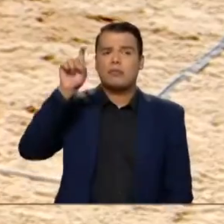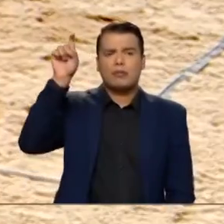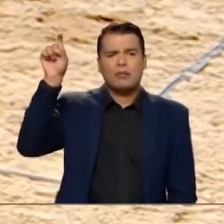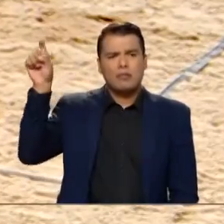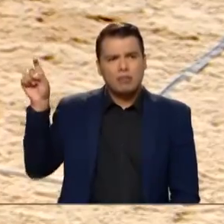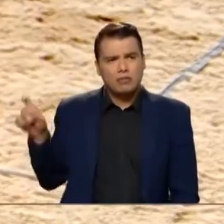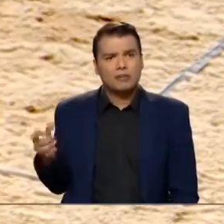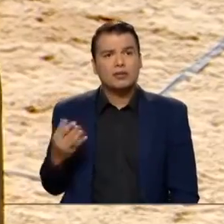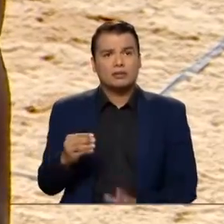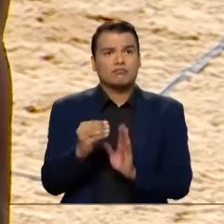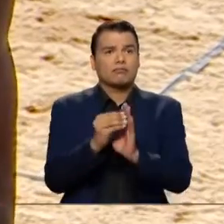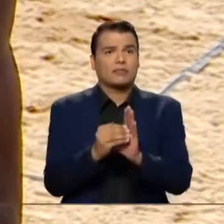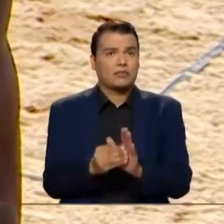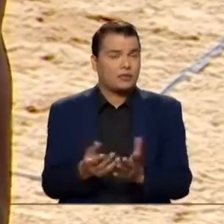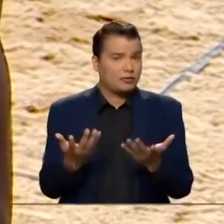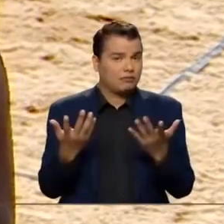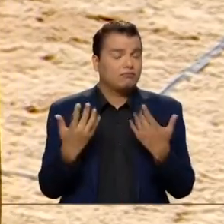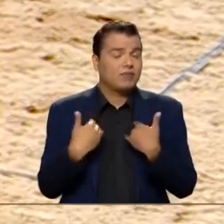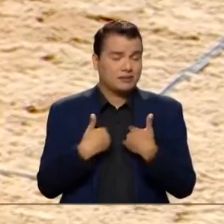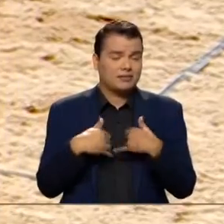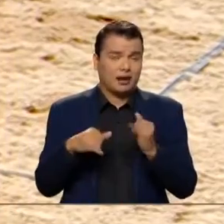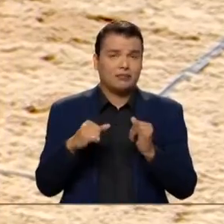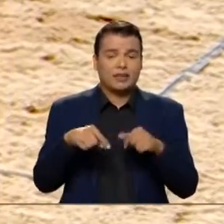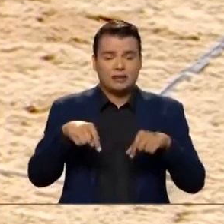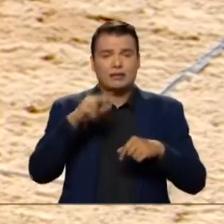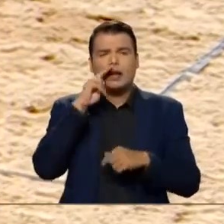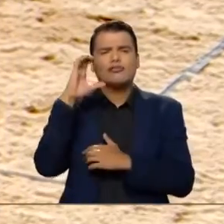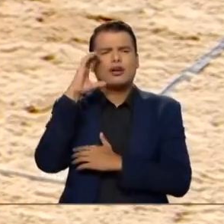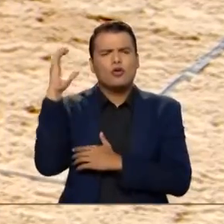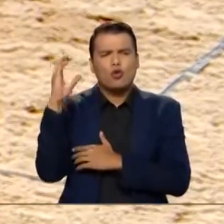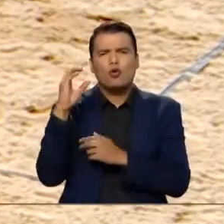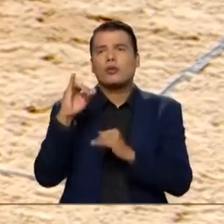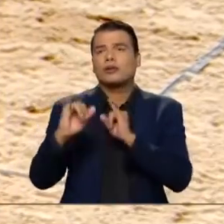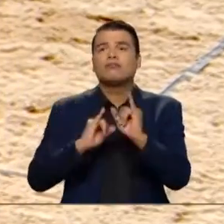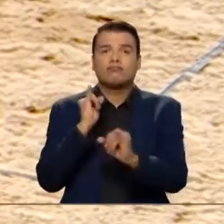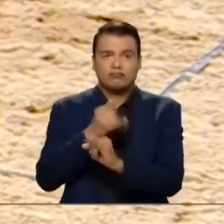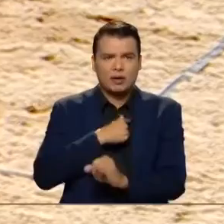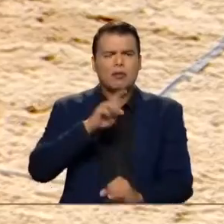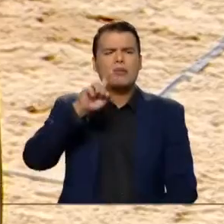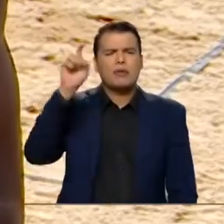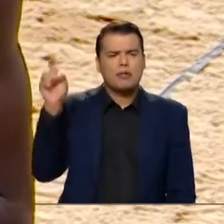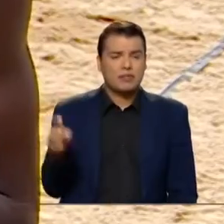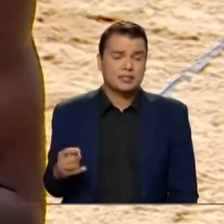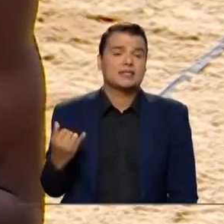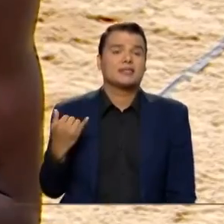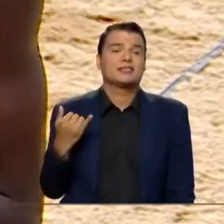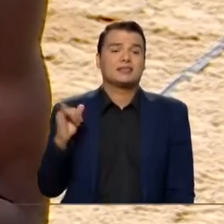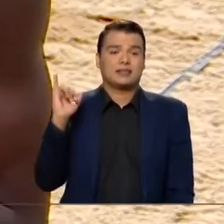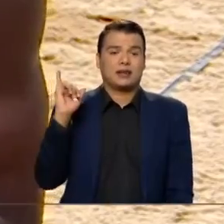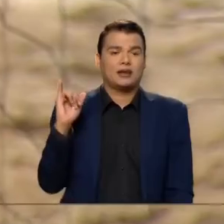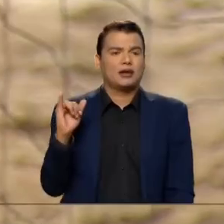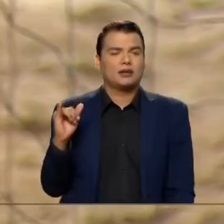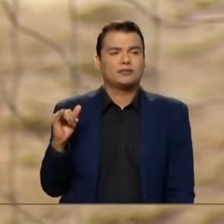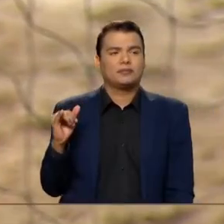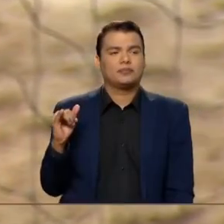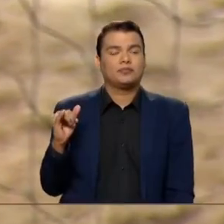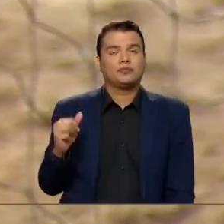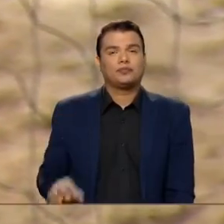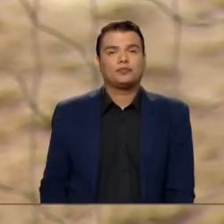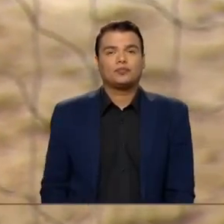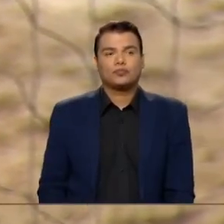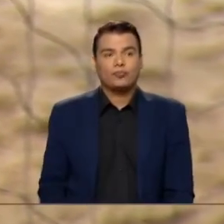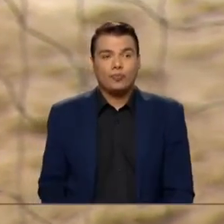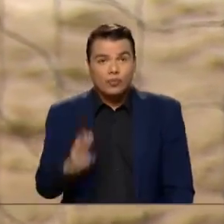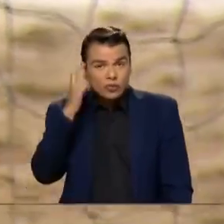mucha, hasta fuera del país también he salido. He representado también a Colombia como tal, en Tailandia. Llevar el nombre